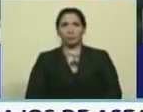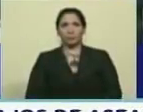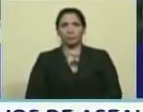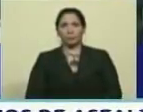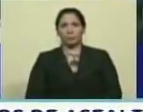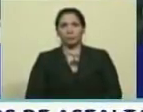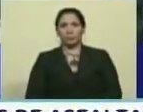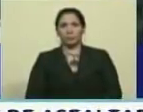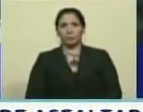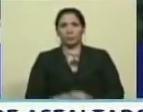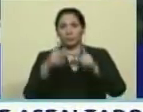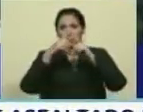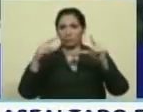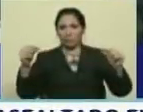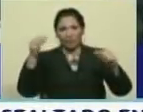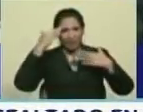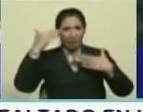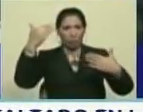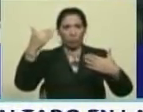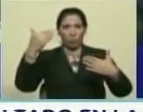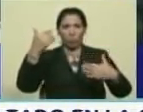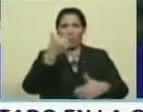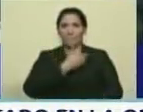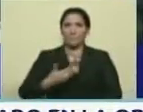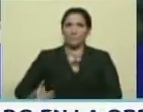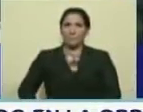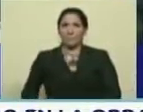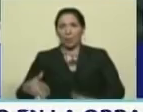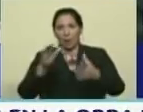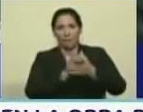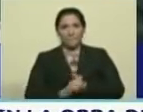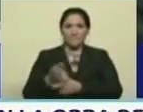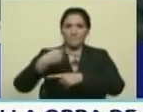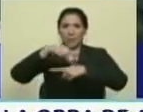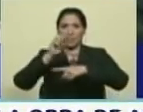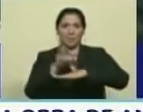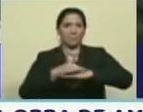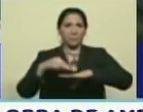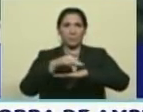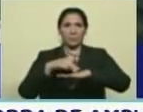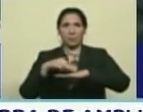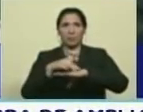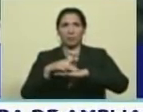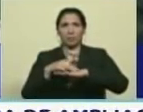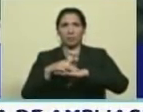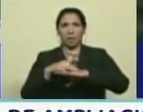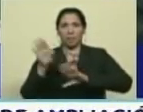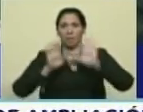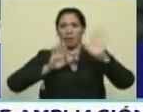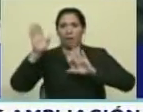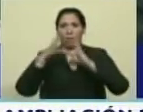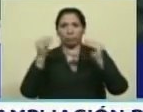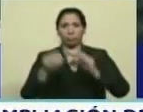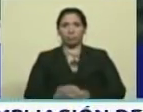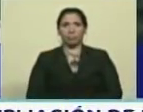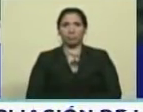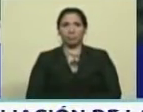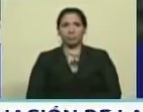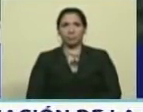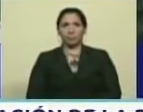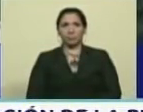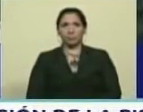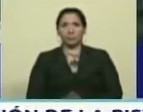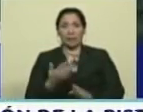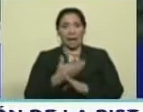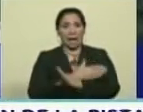Al presidente de Nicaragua, al presidente de Bolivia, a mi colega primer ministro y ministros y delegados. Ante